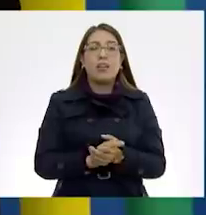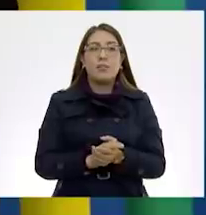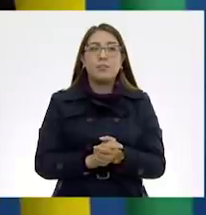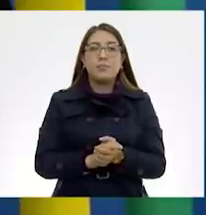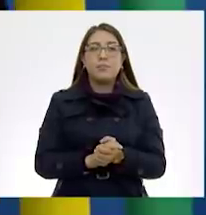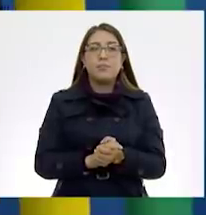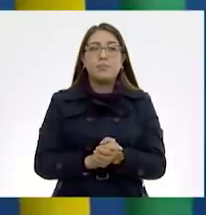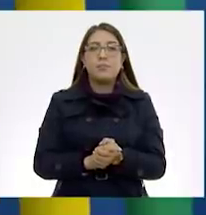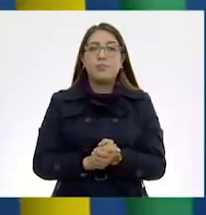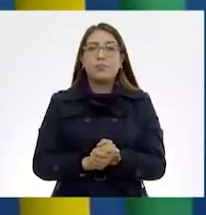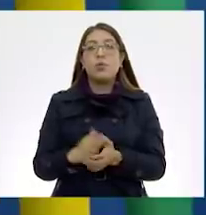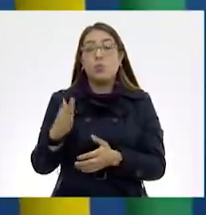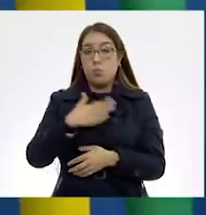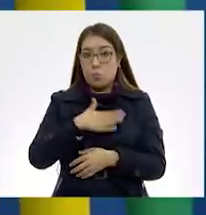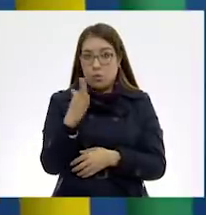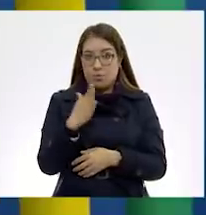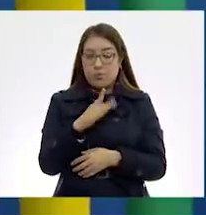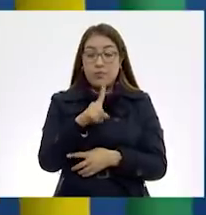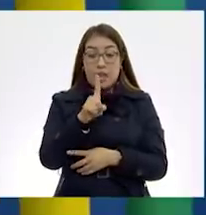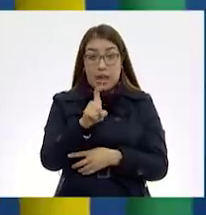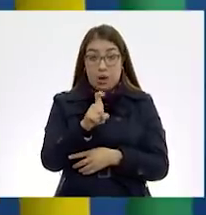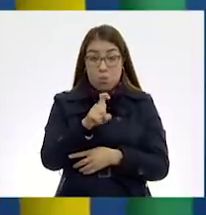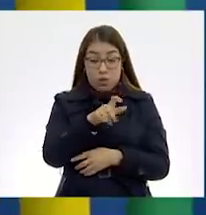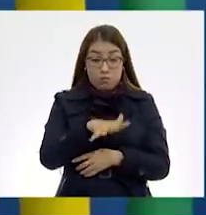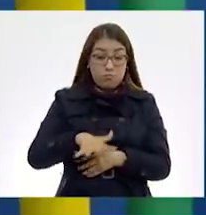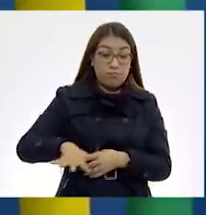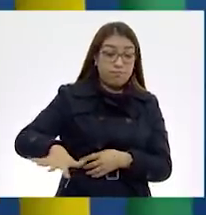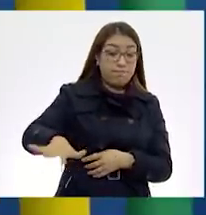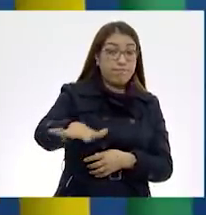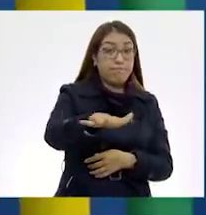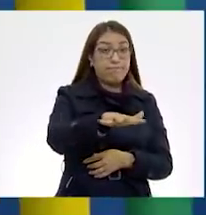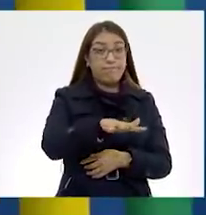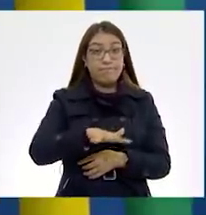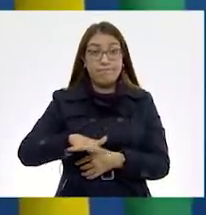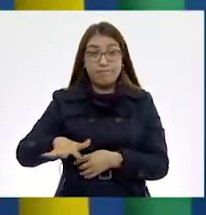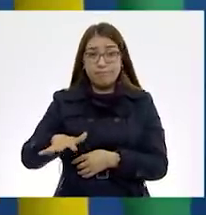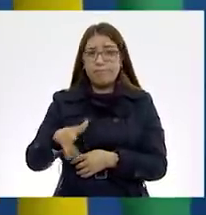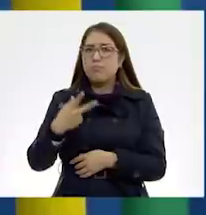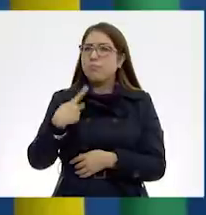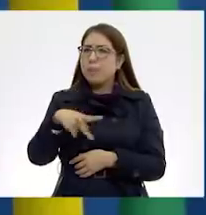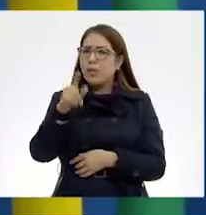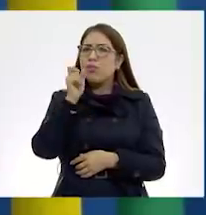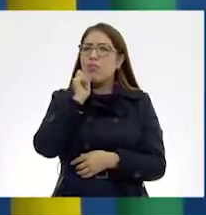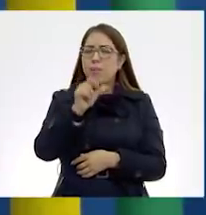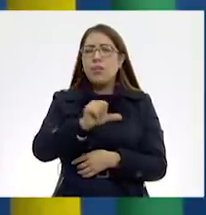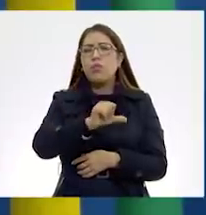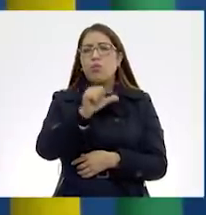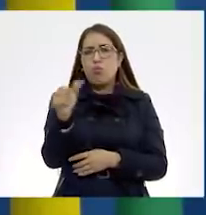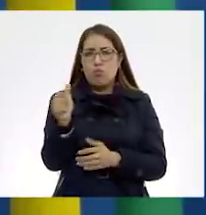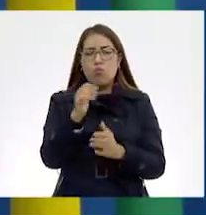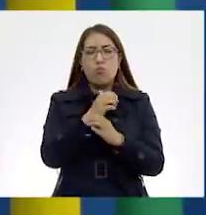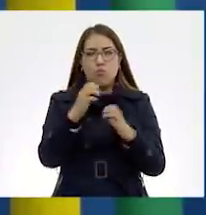de la cantidad de agua que existe en el lugar, hay que considerar dos factores